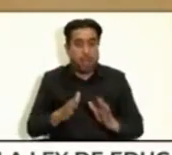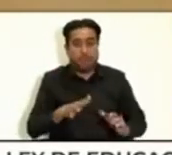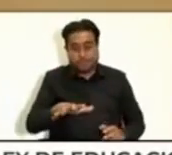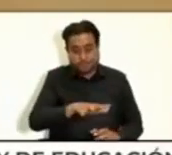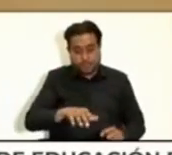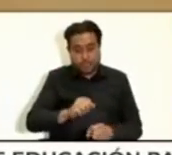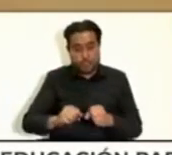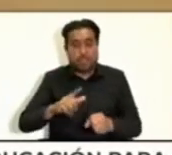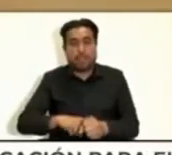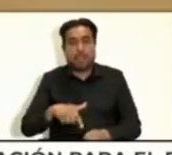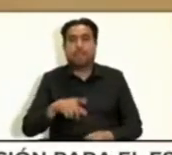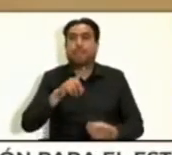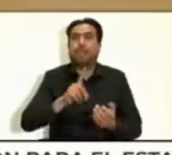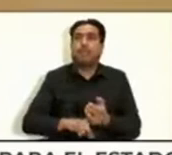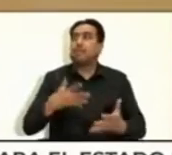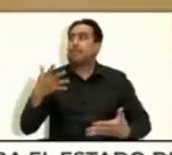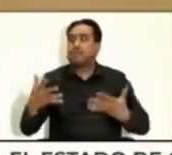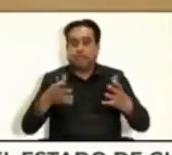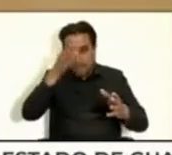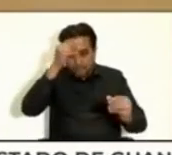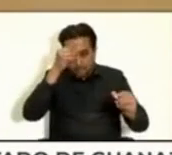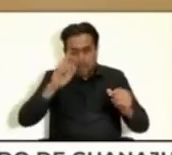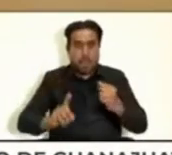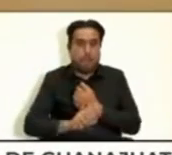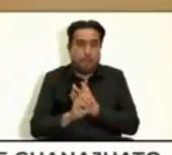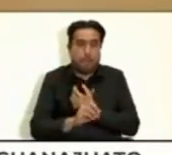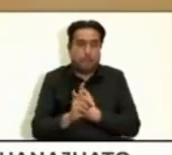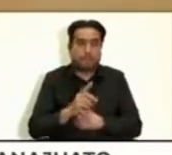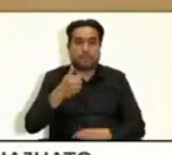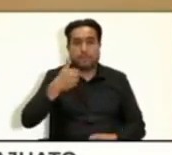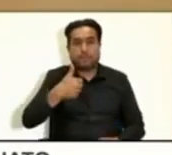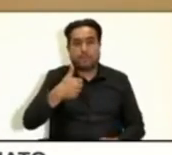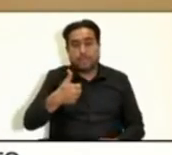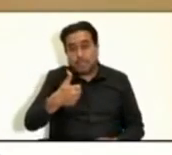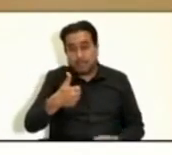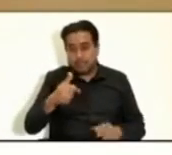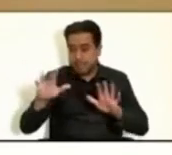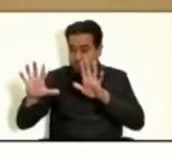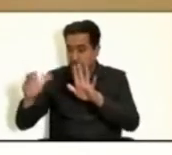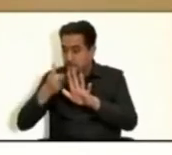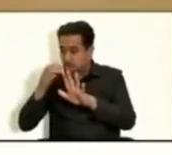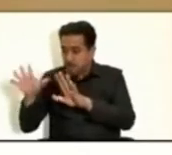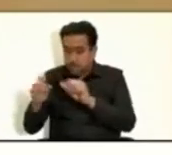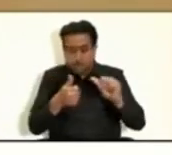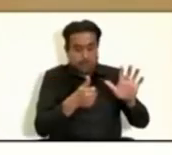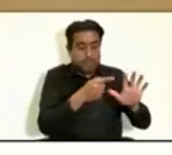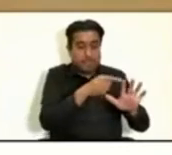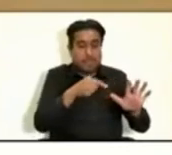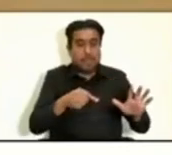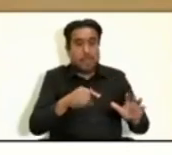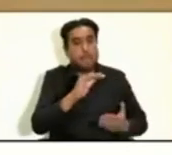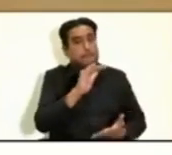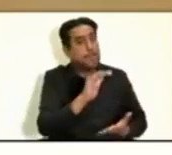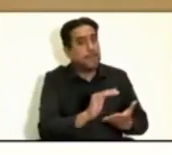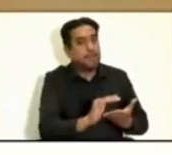encontró problemas de aprendizaje en tanto que 6 de cada 10 alumnos se ubican en el nivel del logro educativo más bajo